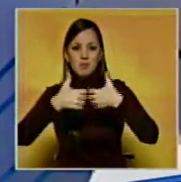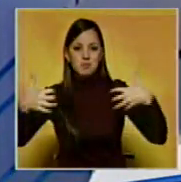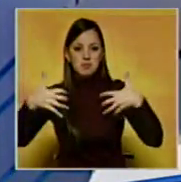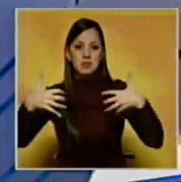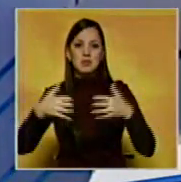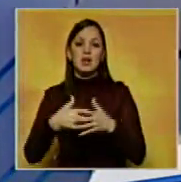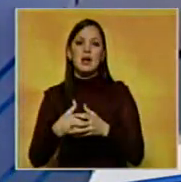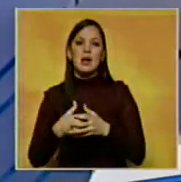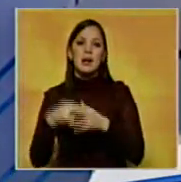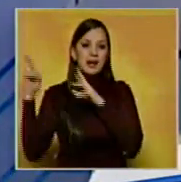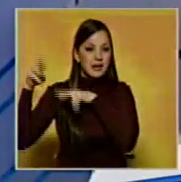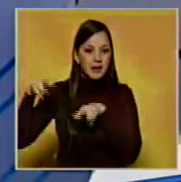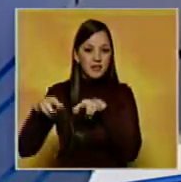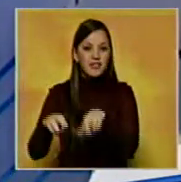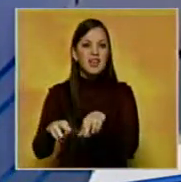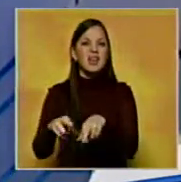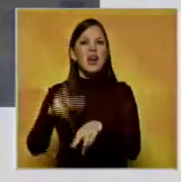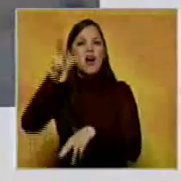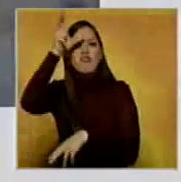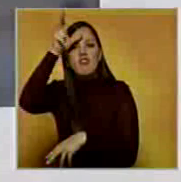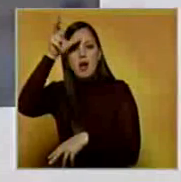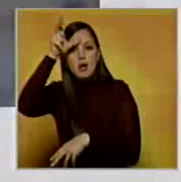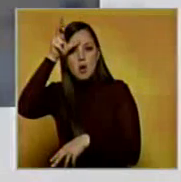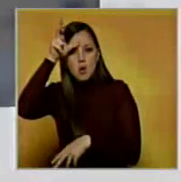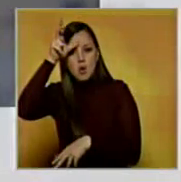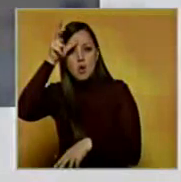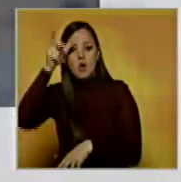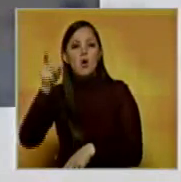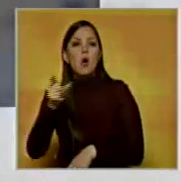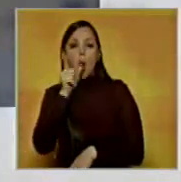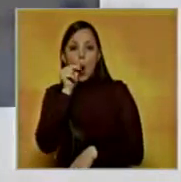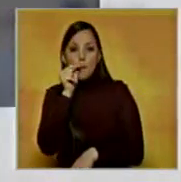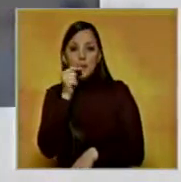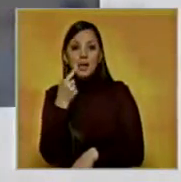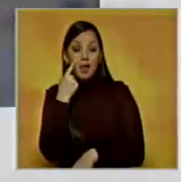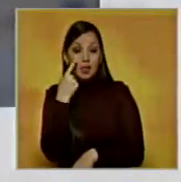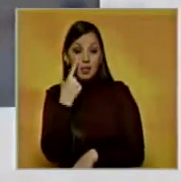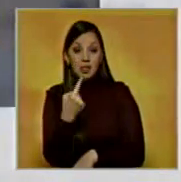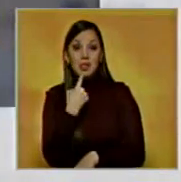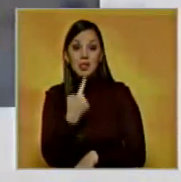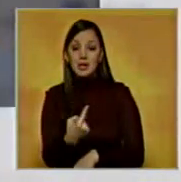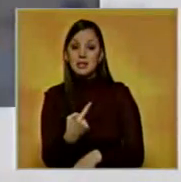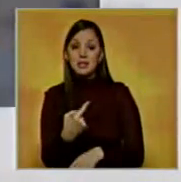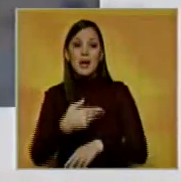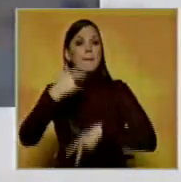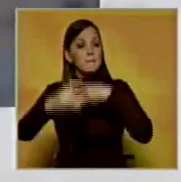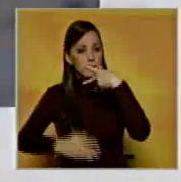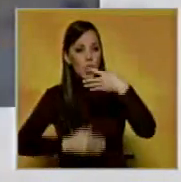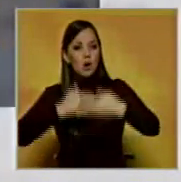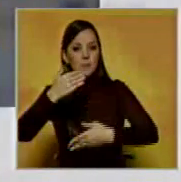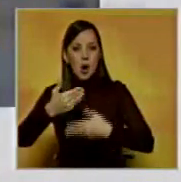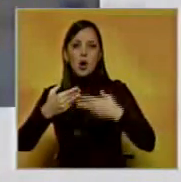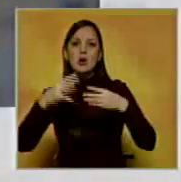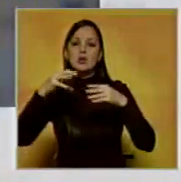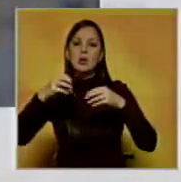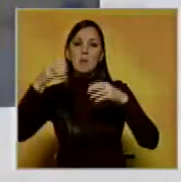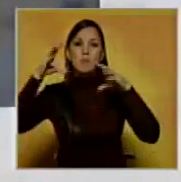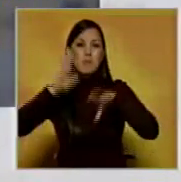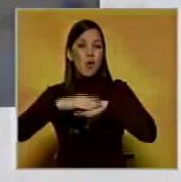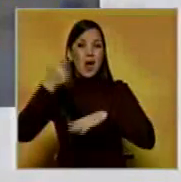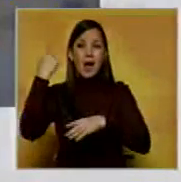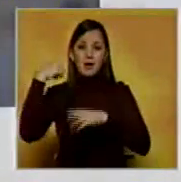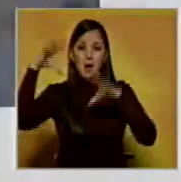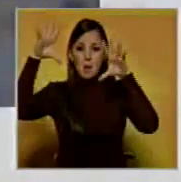amuay estado Falcón el Ministerio activó las medidas de seguridad para reactivar de forma progresiva las operaciones del centro de